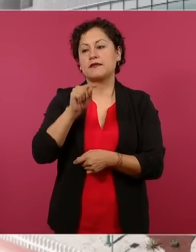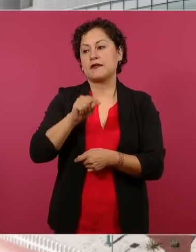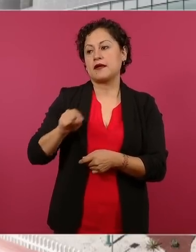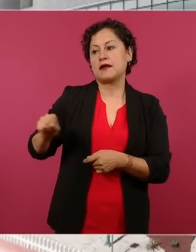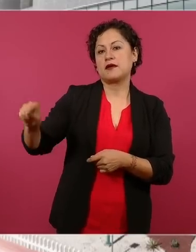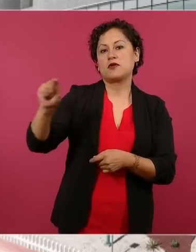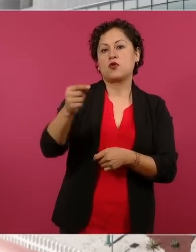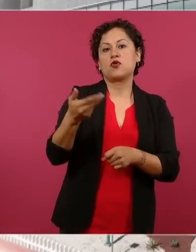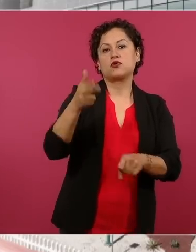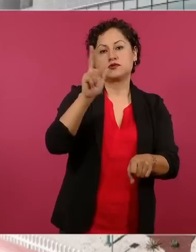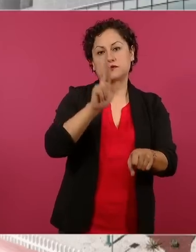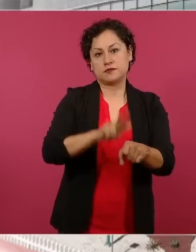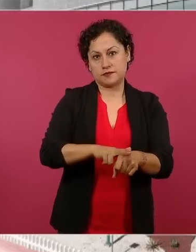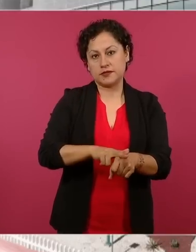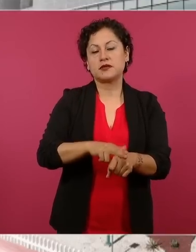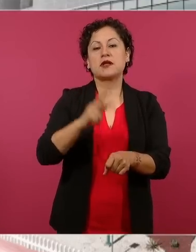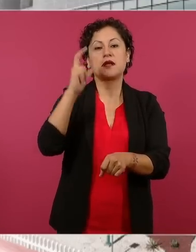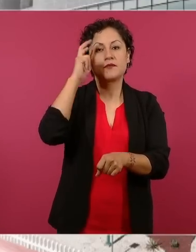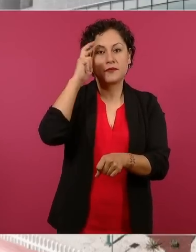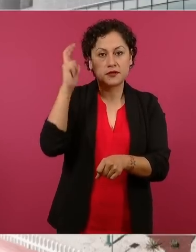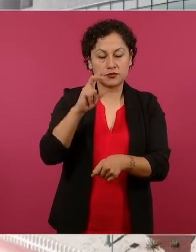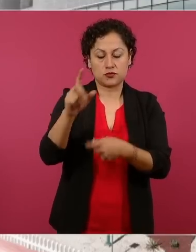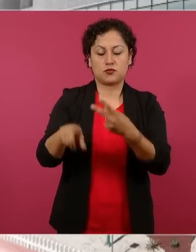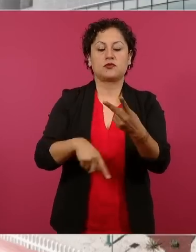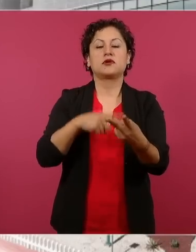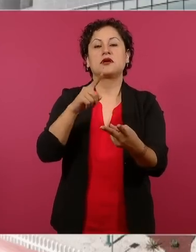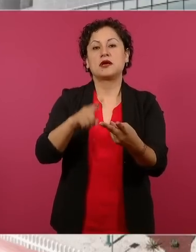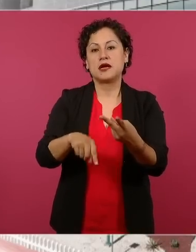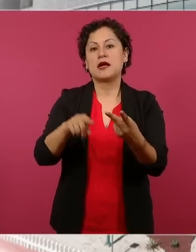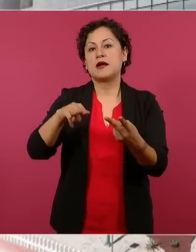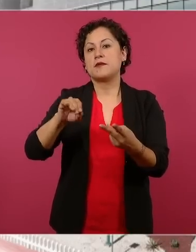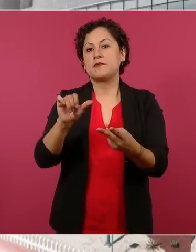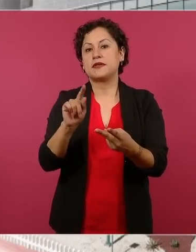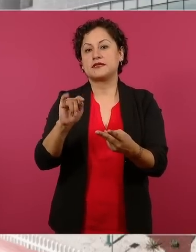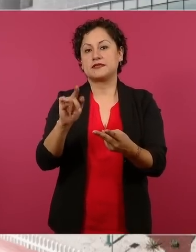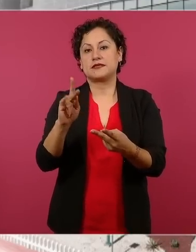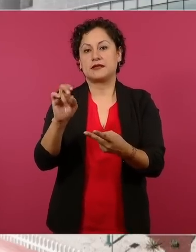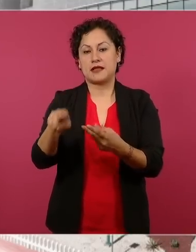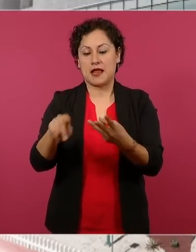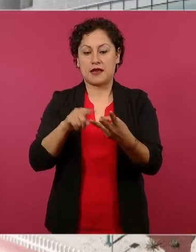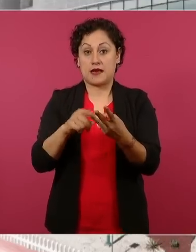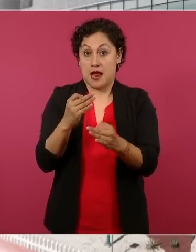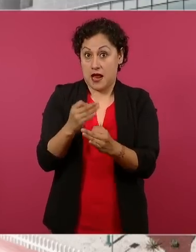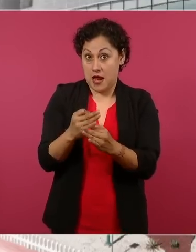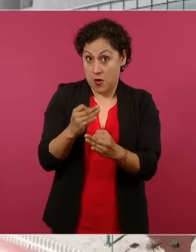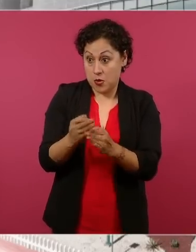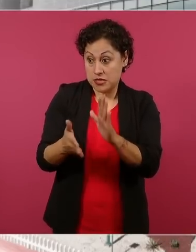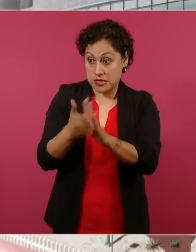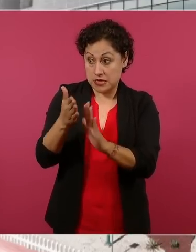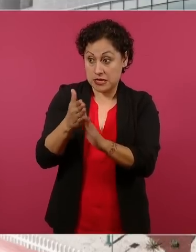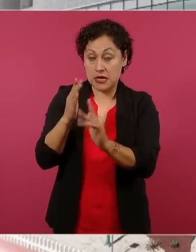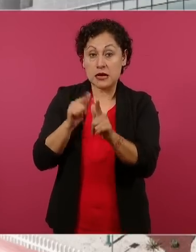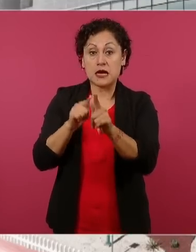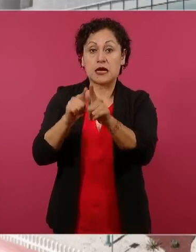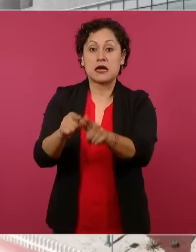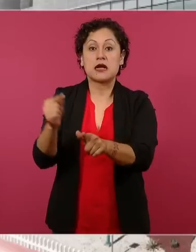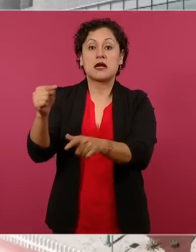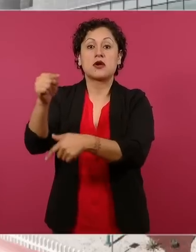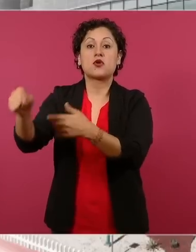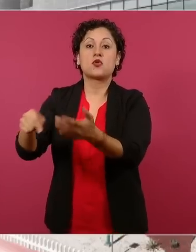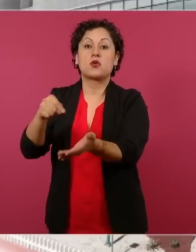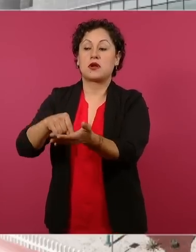concluyeron el Hospital Materno Infantil de Pachuca, el Hospital de Meztitlán y se está actualmente construyendo una obra